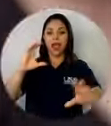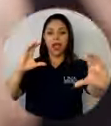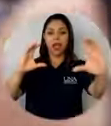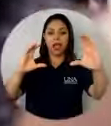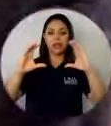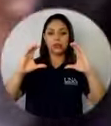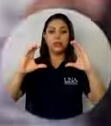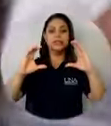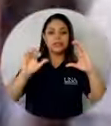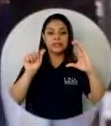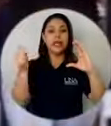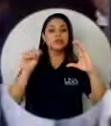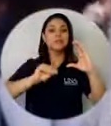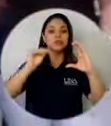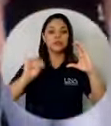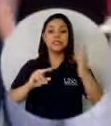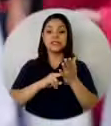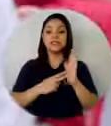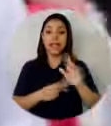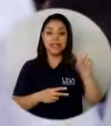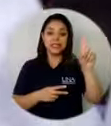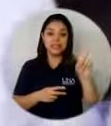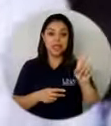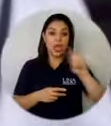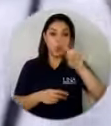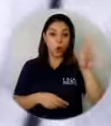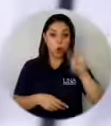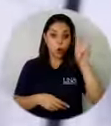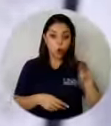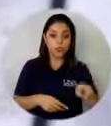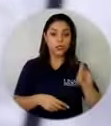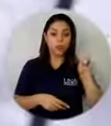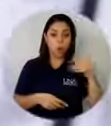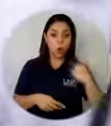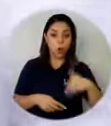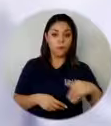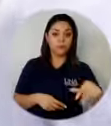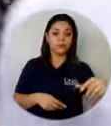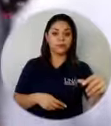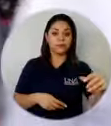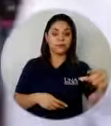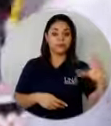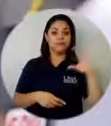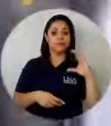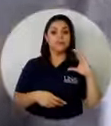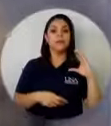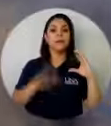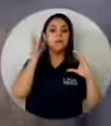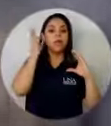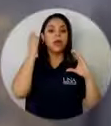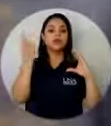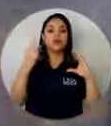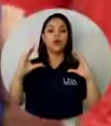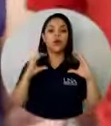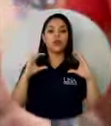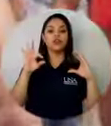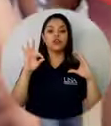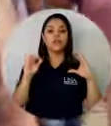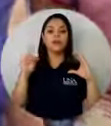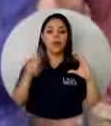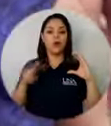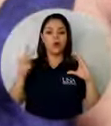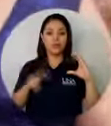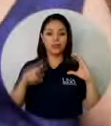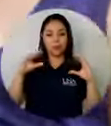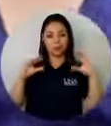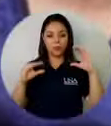un 10%, es decir, por cada 100 colones que gana un hombre a la mujer se le paga 90, pero esas brechas también son distintas entre